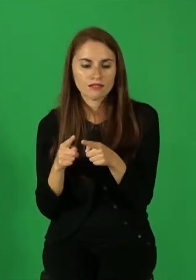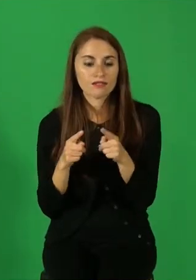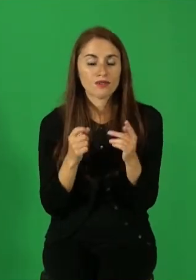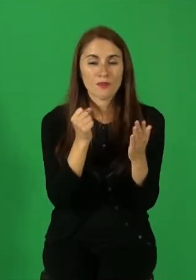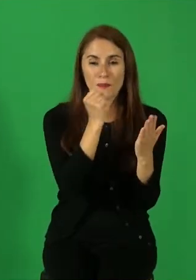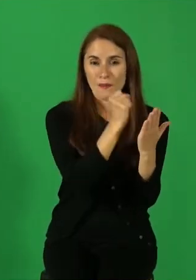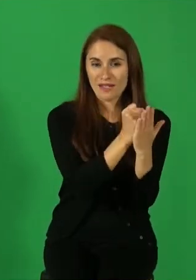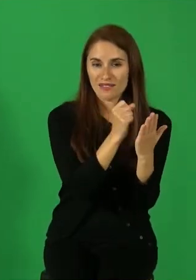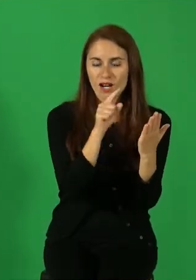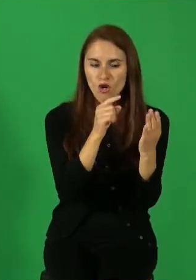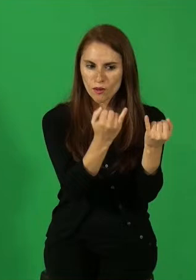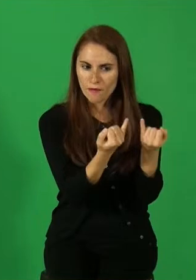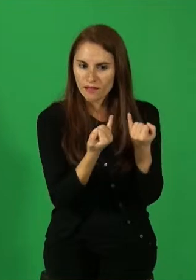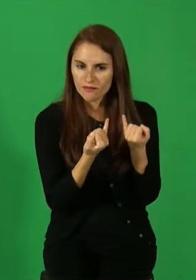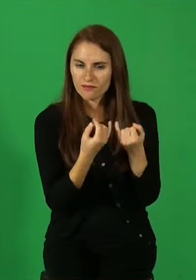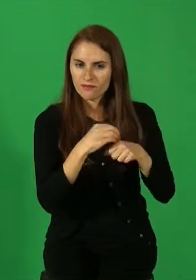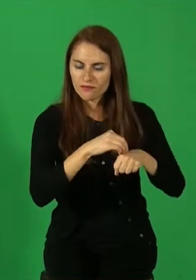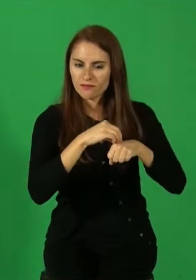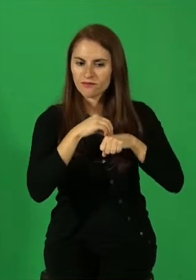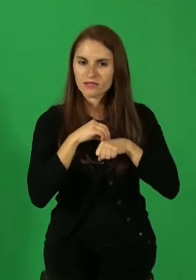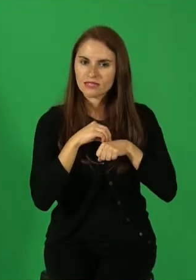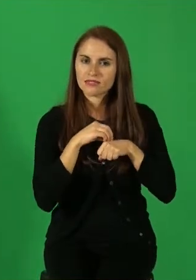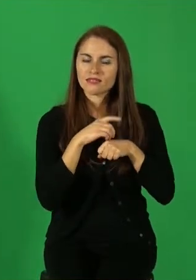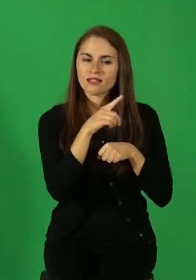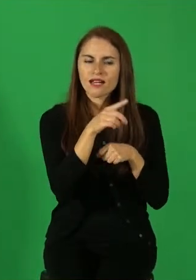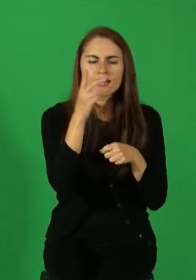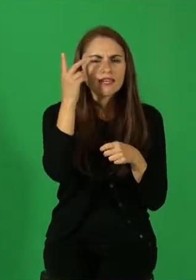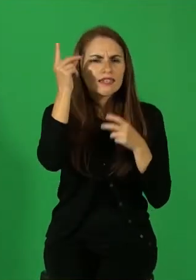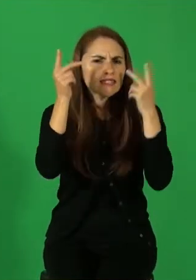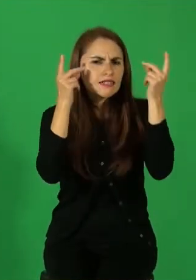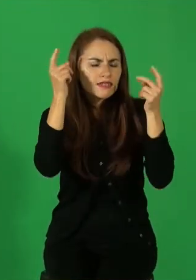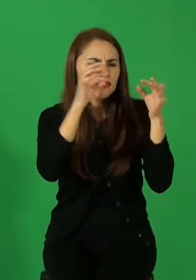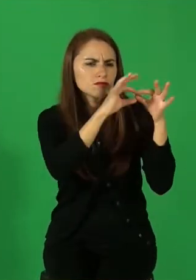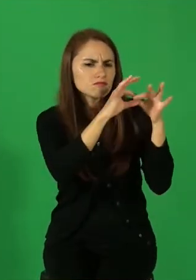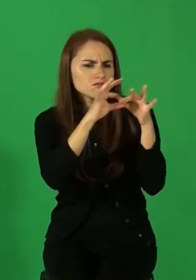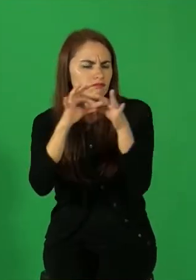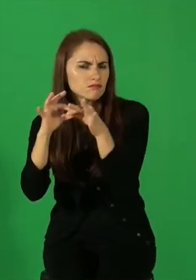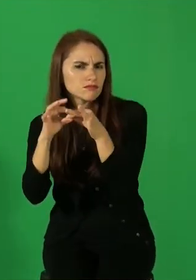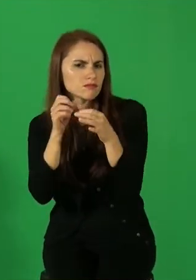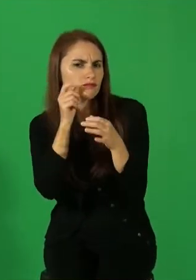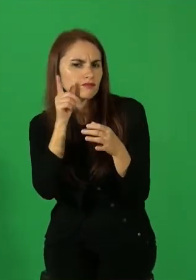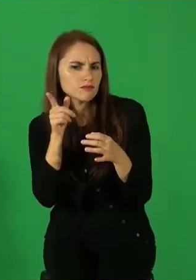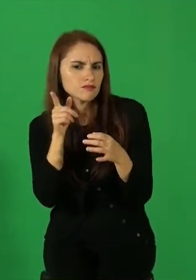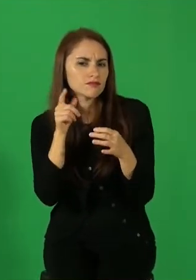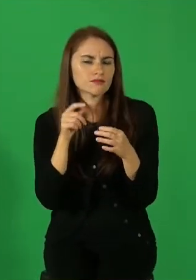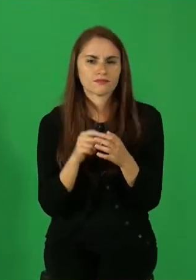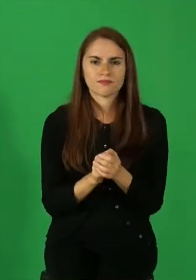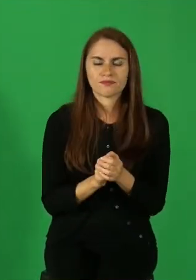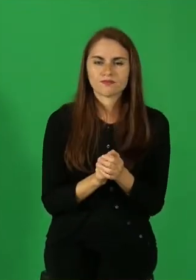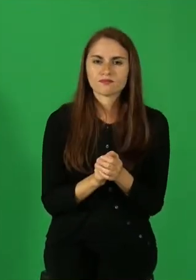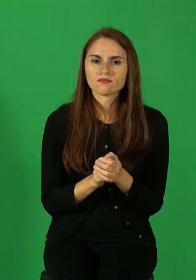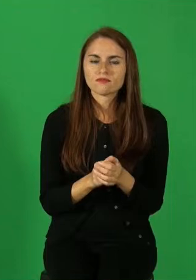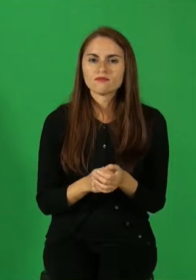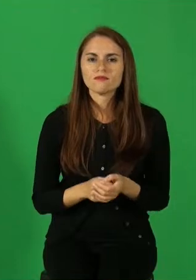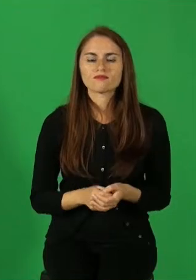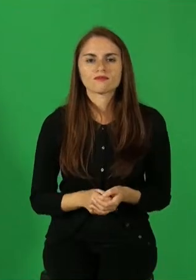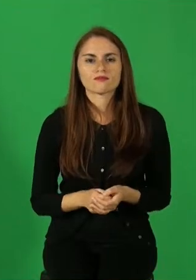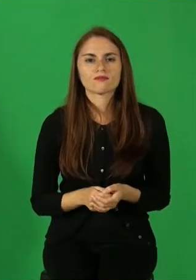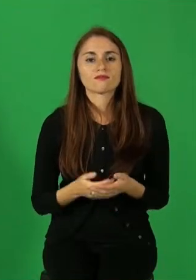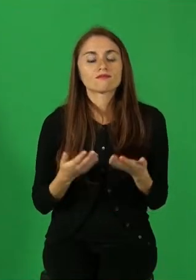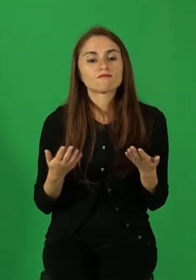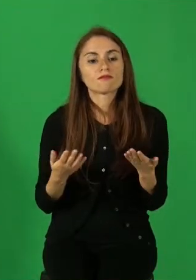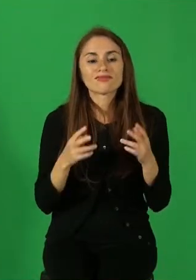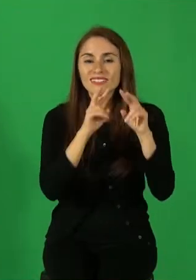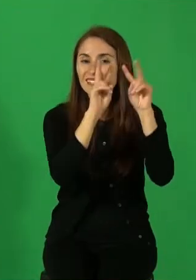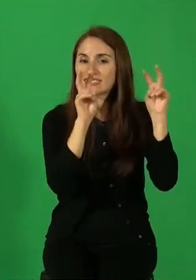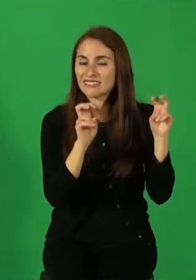indicios que permiten relacionar las ideas que ahí se comunican con aquello que se habla, con aquello que se dice, con